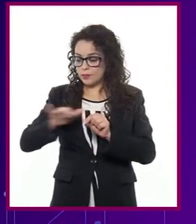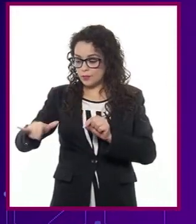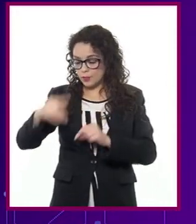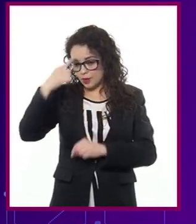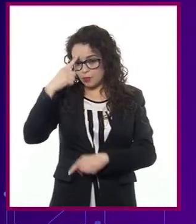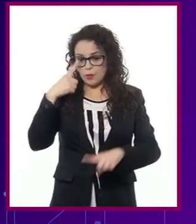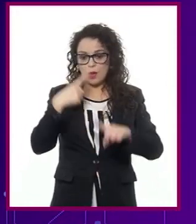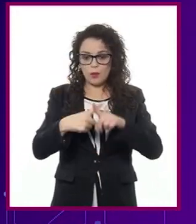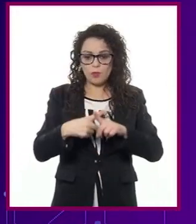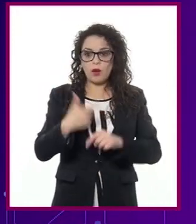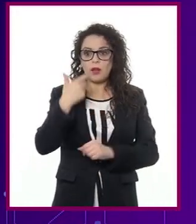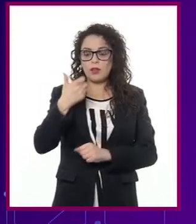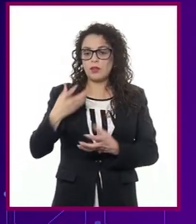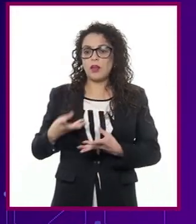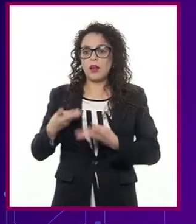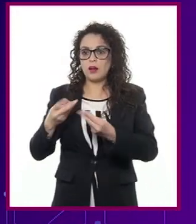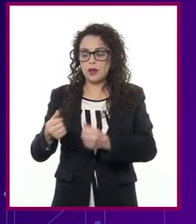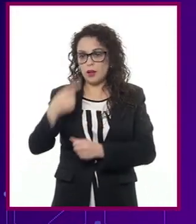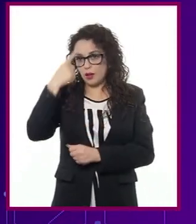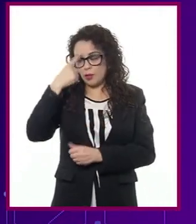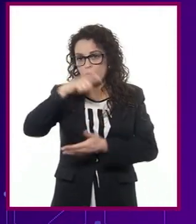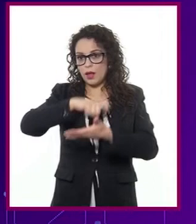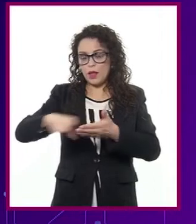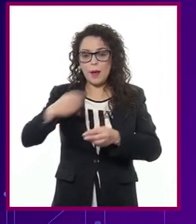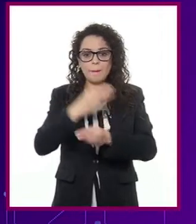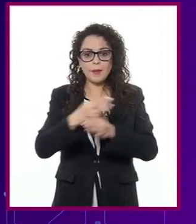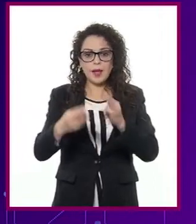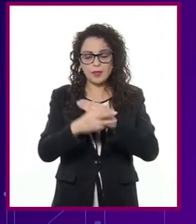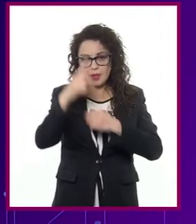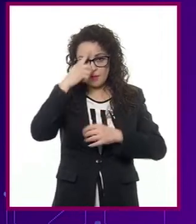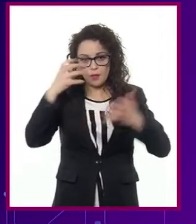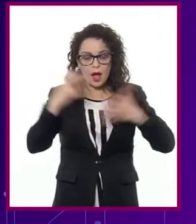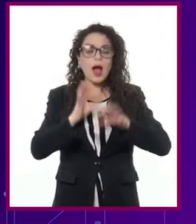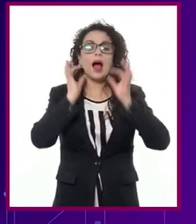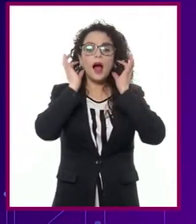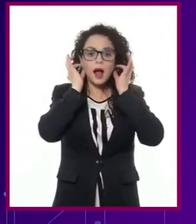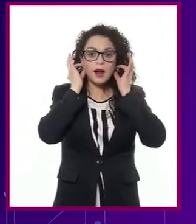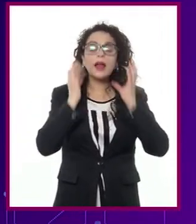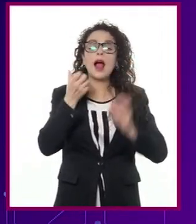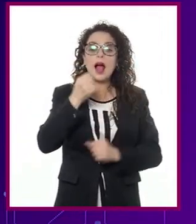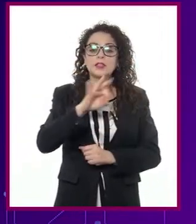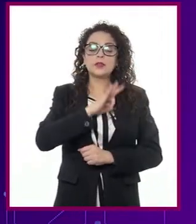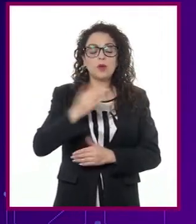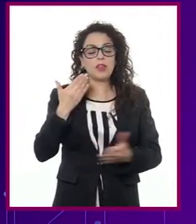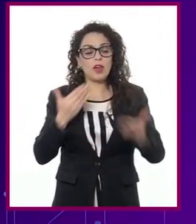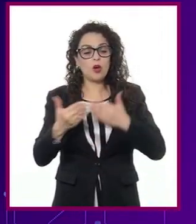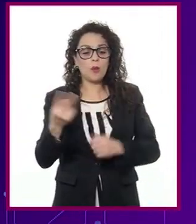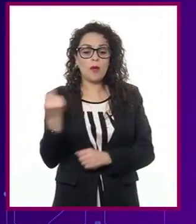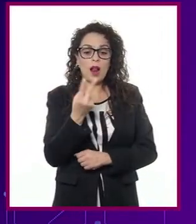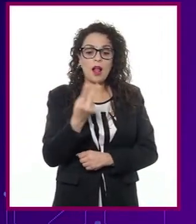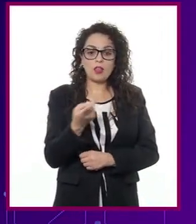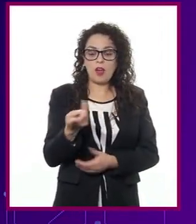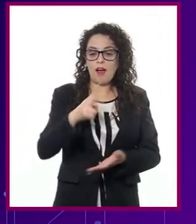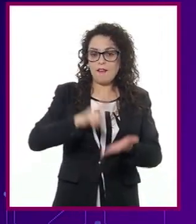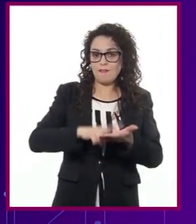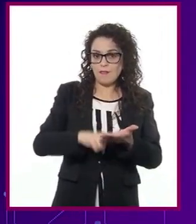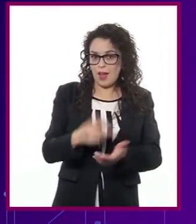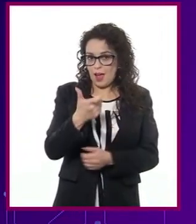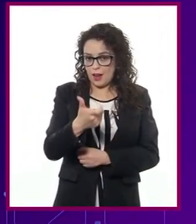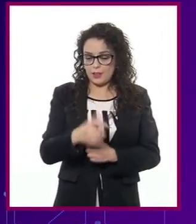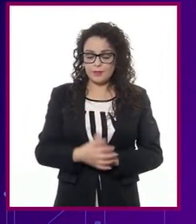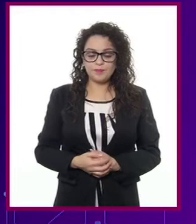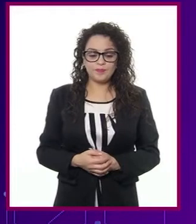costo de inversión de los aretes. De esta manera, podemos comparar ambos precios. La representación decimal